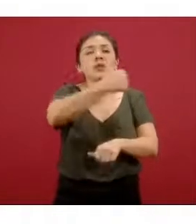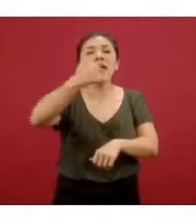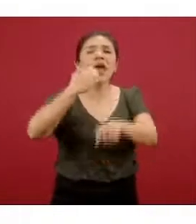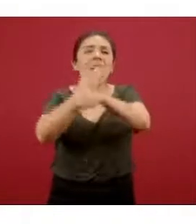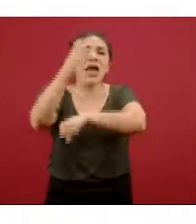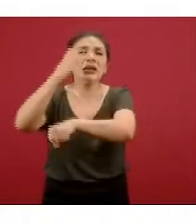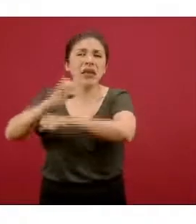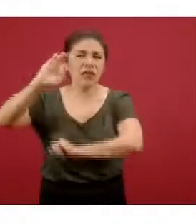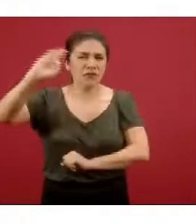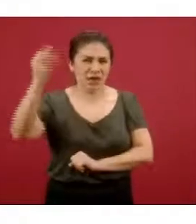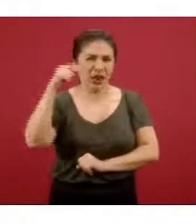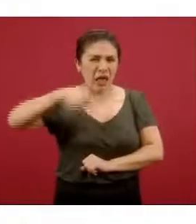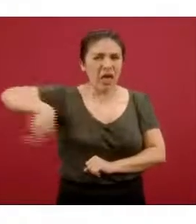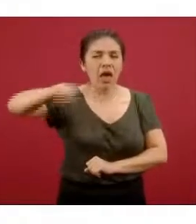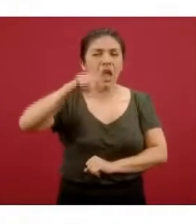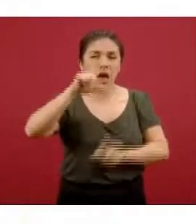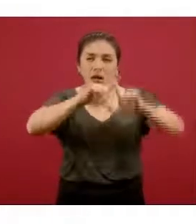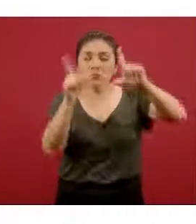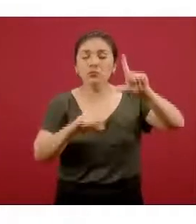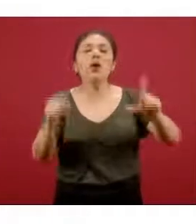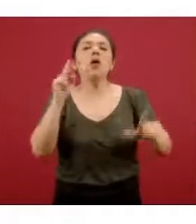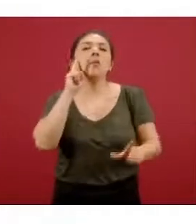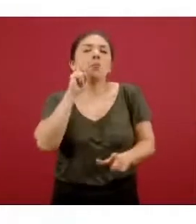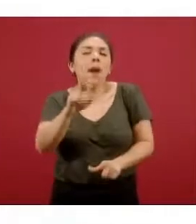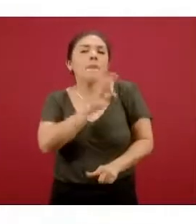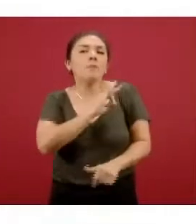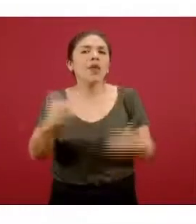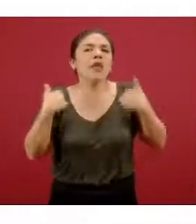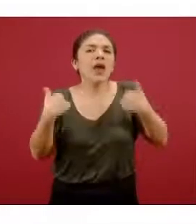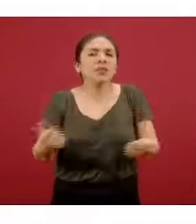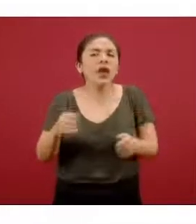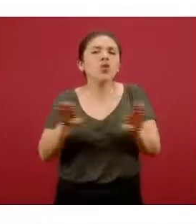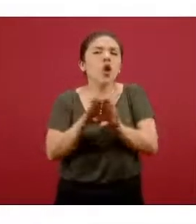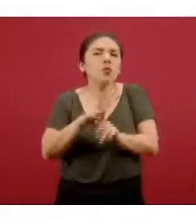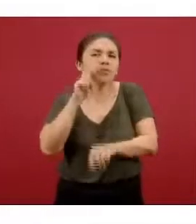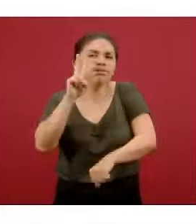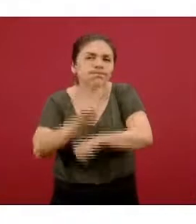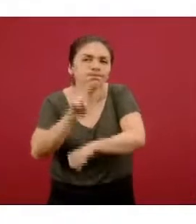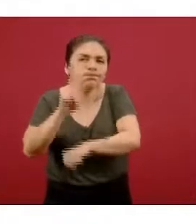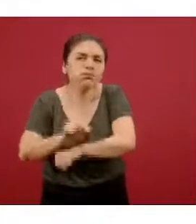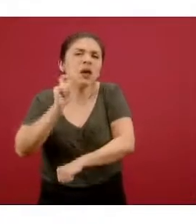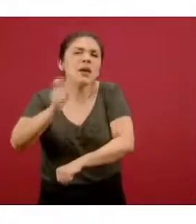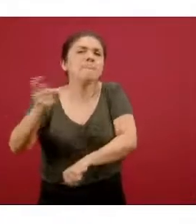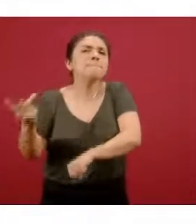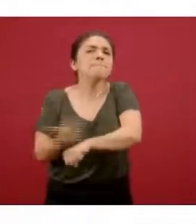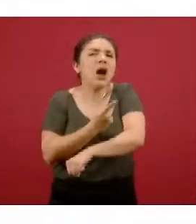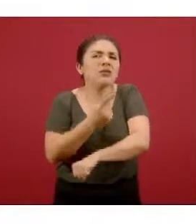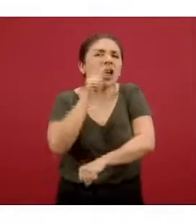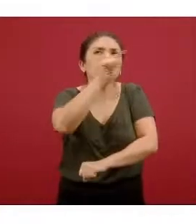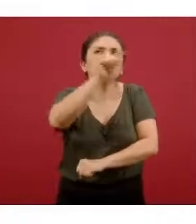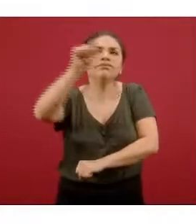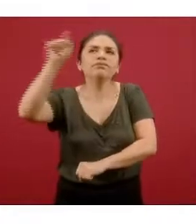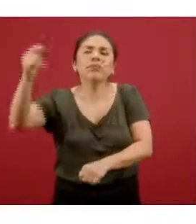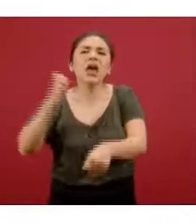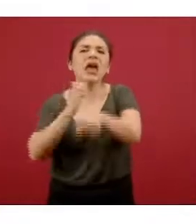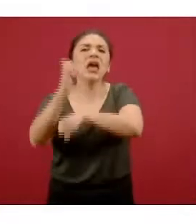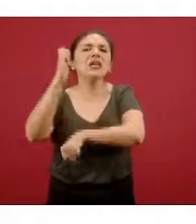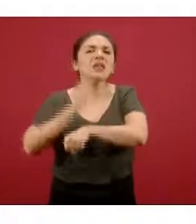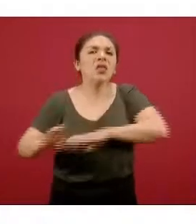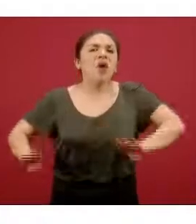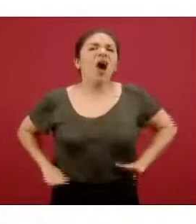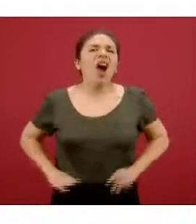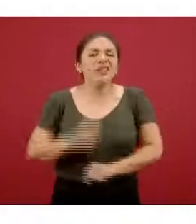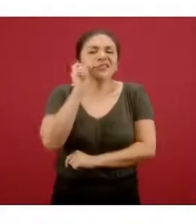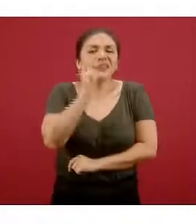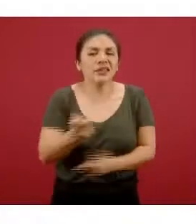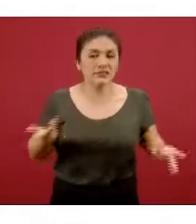entidad federativa nos permite tener un enfoque de seguimiento de qué es lo que pudiera estar sucediendo en el ámbito